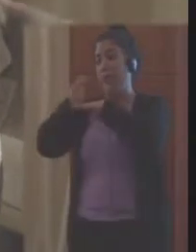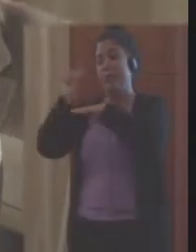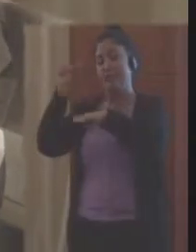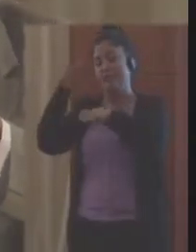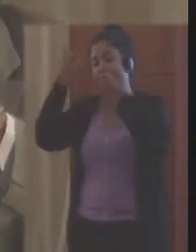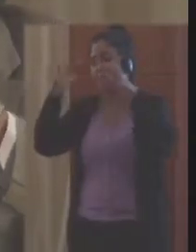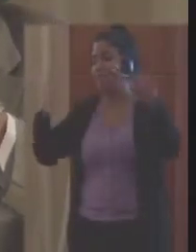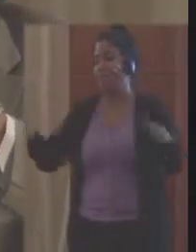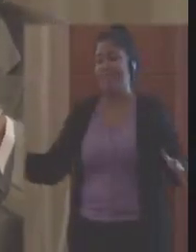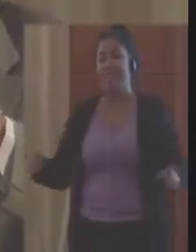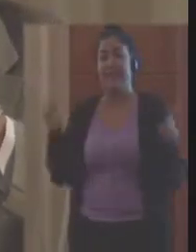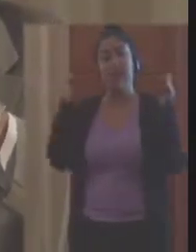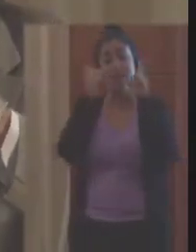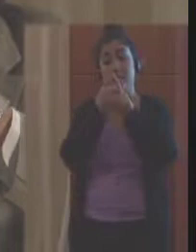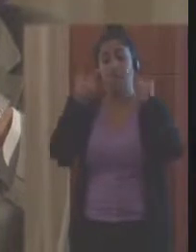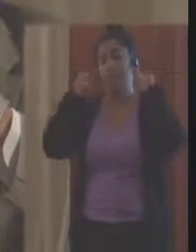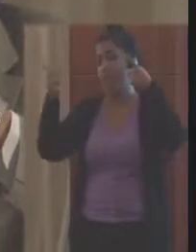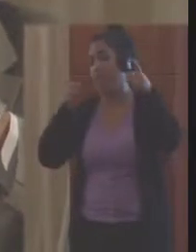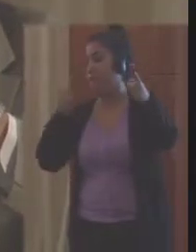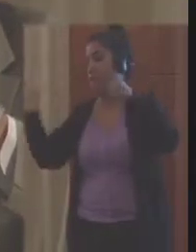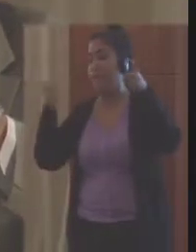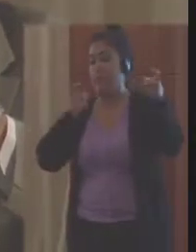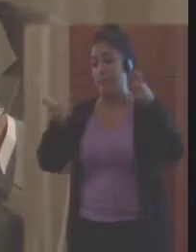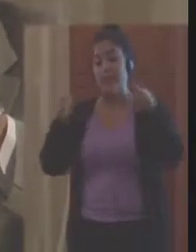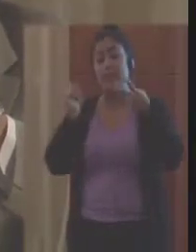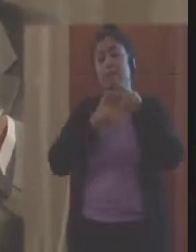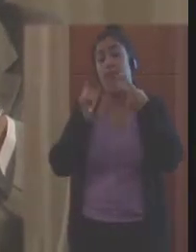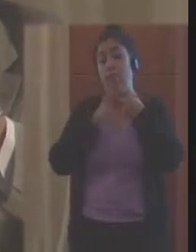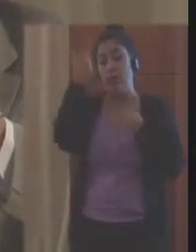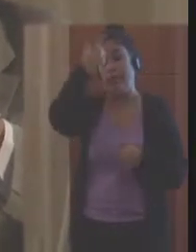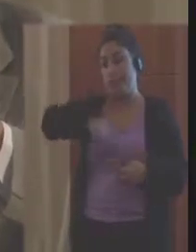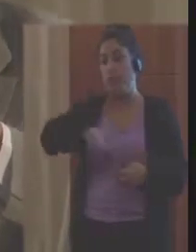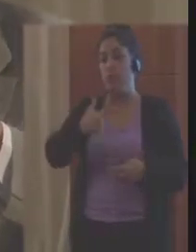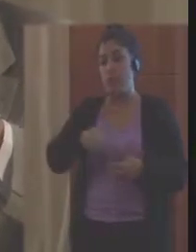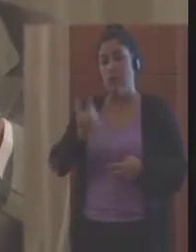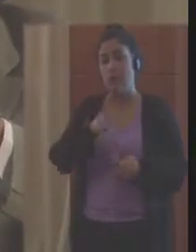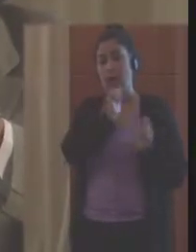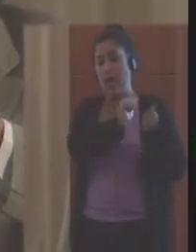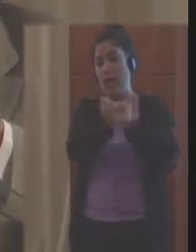normativa que evite esto, y segundo, el que la ciudadanía